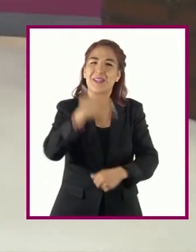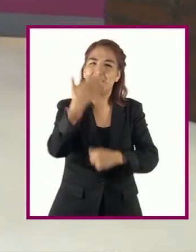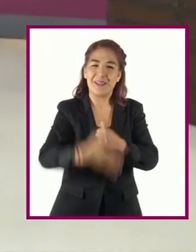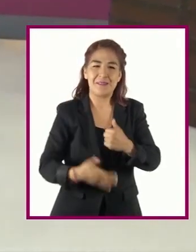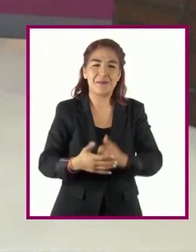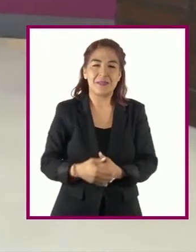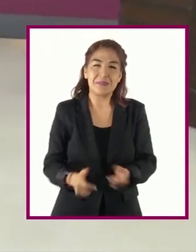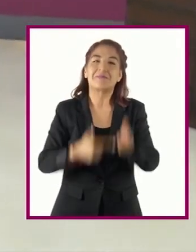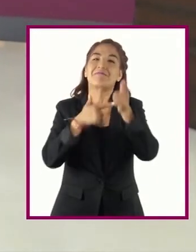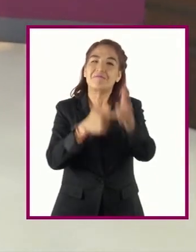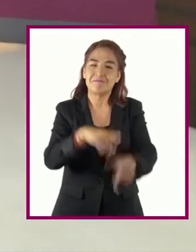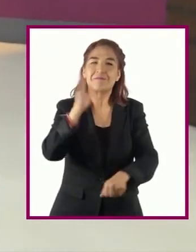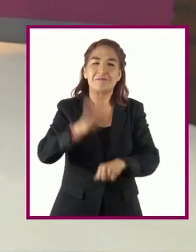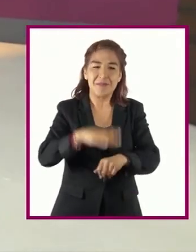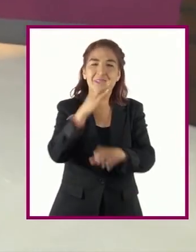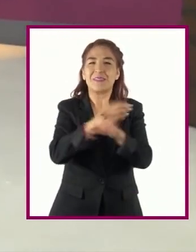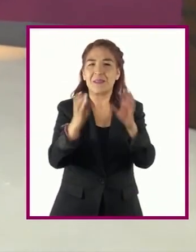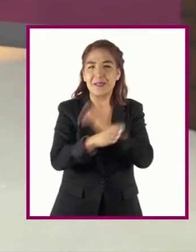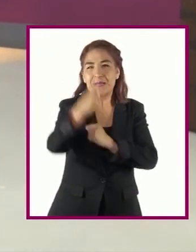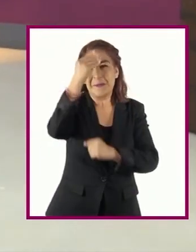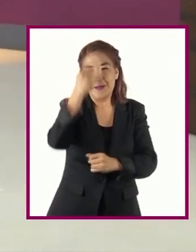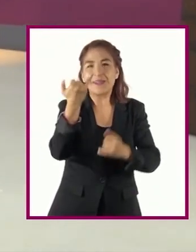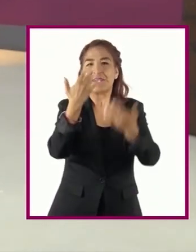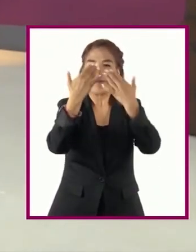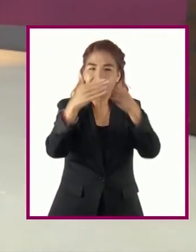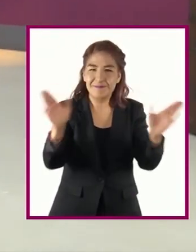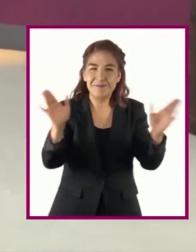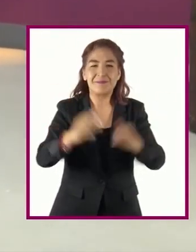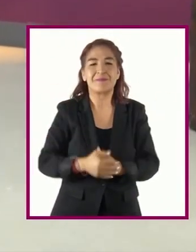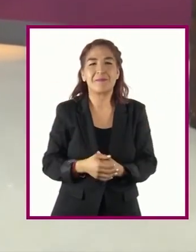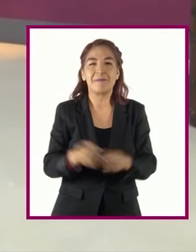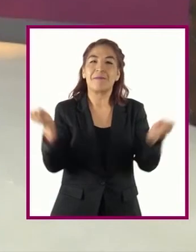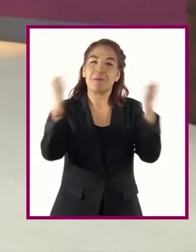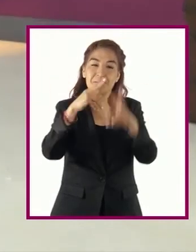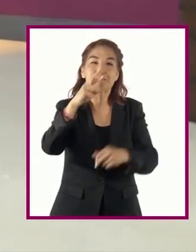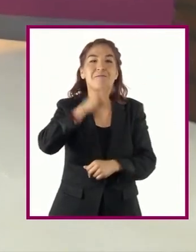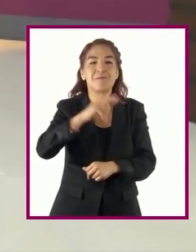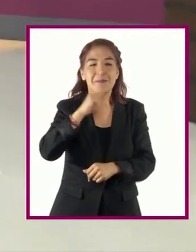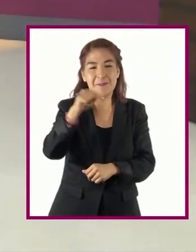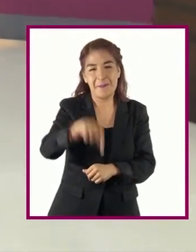Terminamos, pero aún nos queda mucho por explorar y descubrir. Así